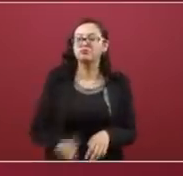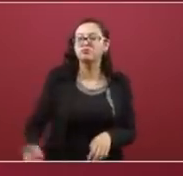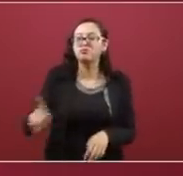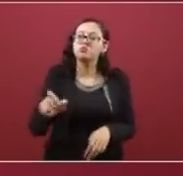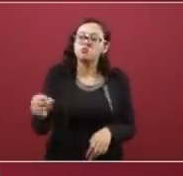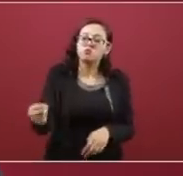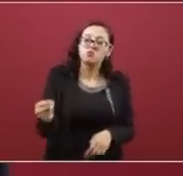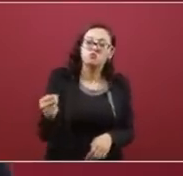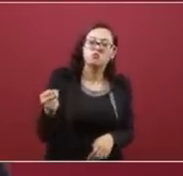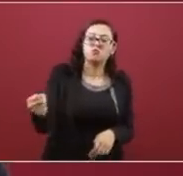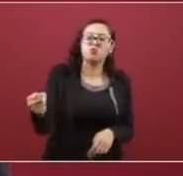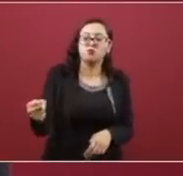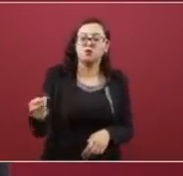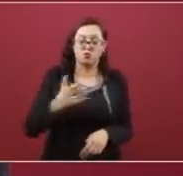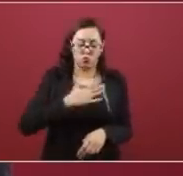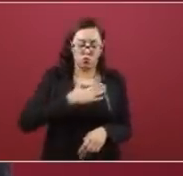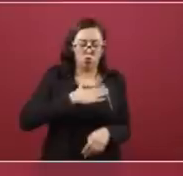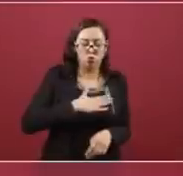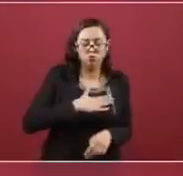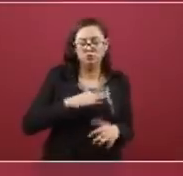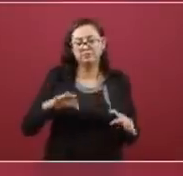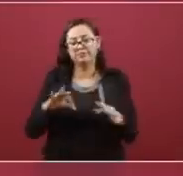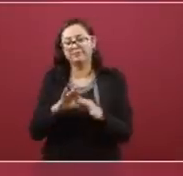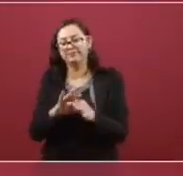justicia con libertad.